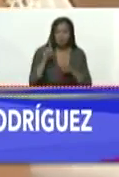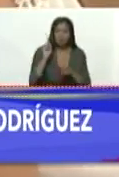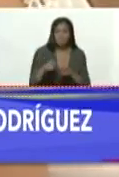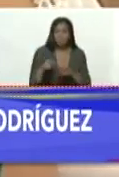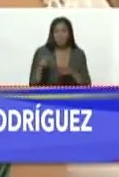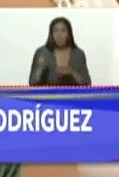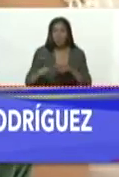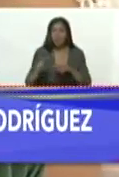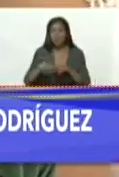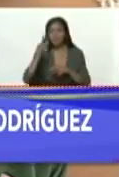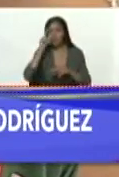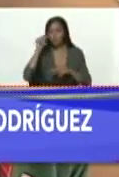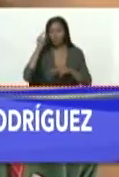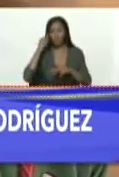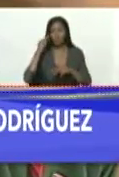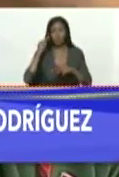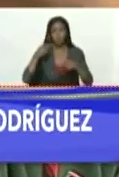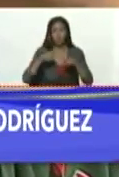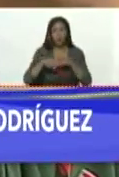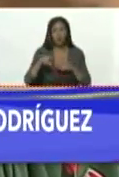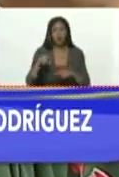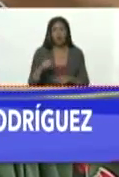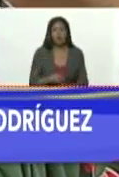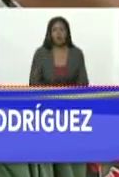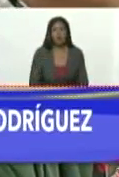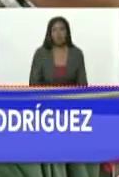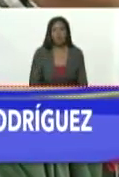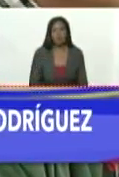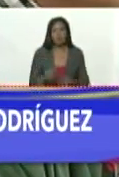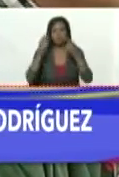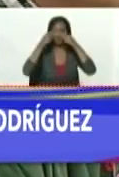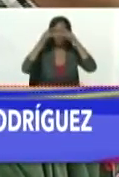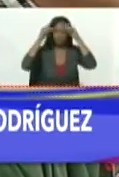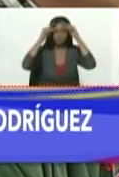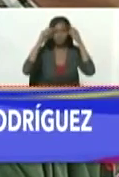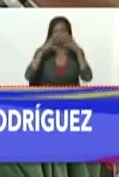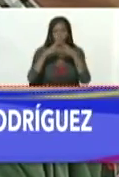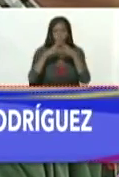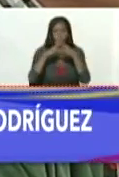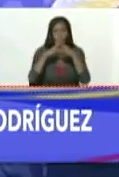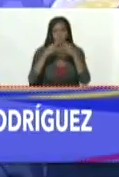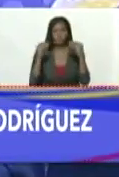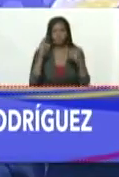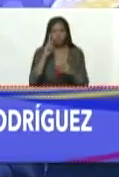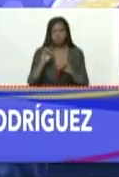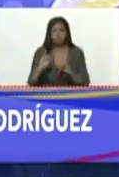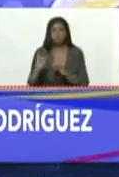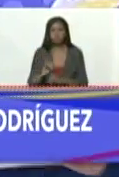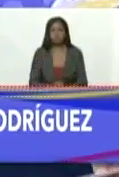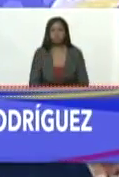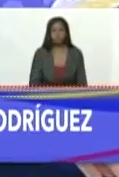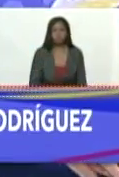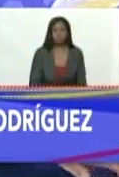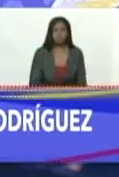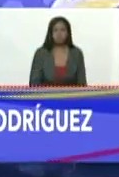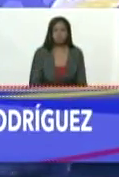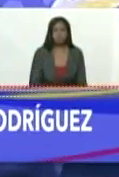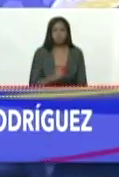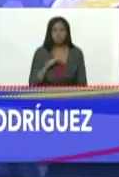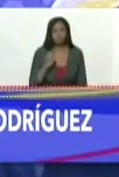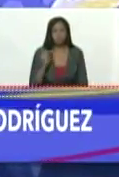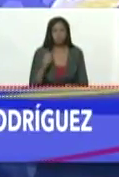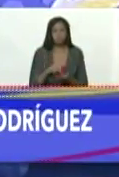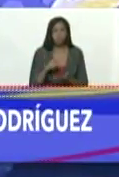el niño, con la niña, Simón Rodríguez en todo. ¿No? Fíjense ustedes, estamos